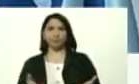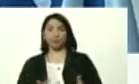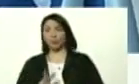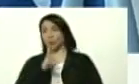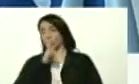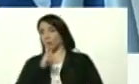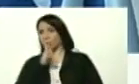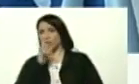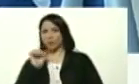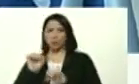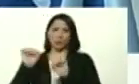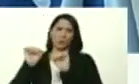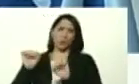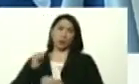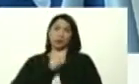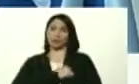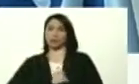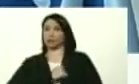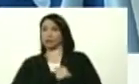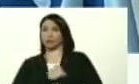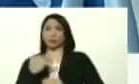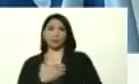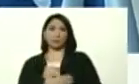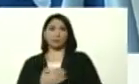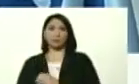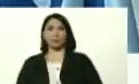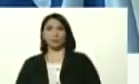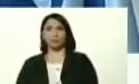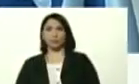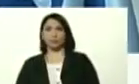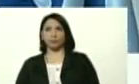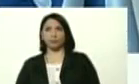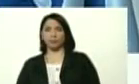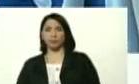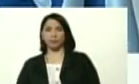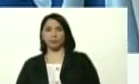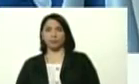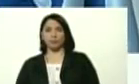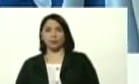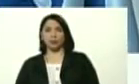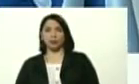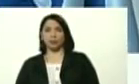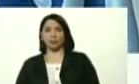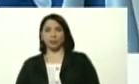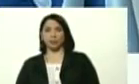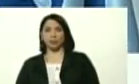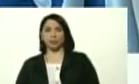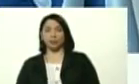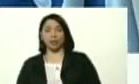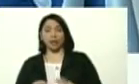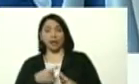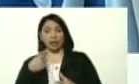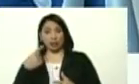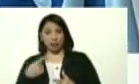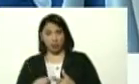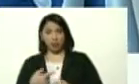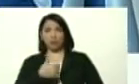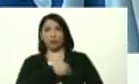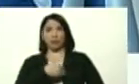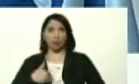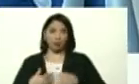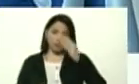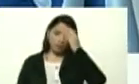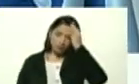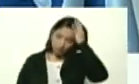con lamentables, con repudiables ejecuciones extrajudiciales. En este caso quiero